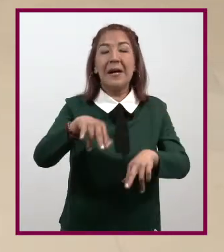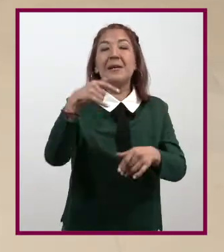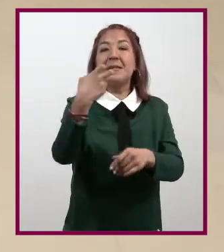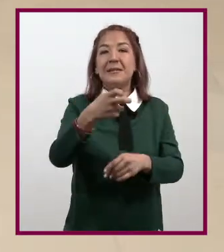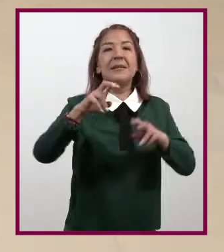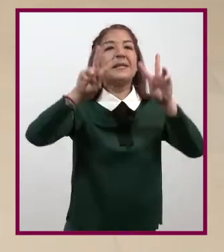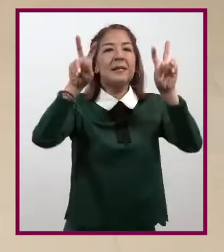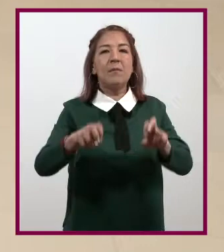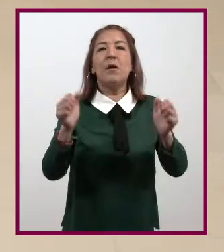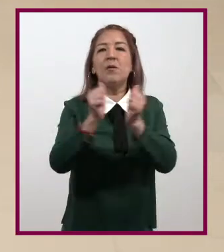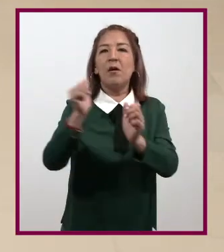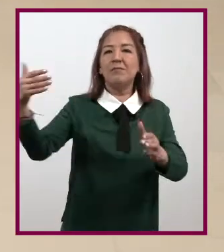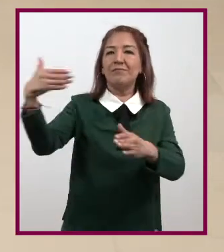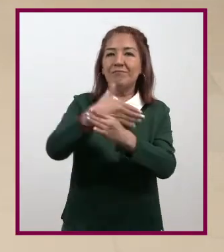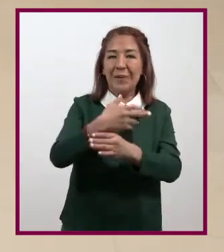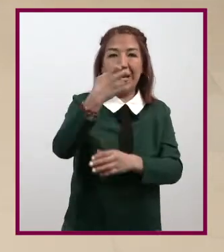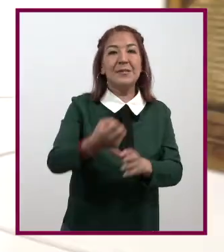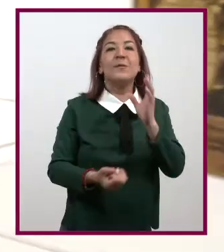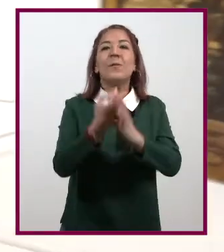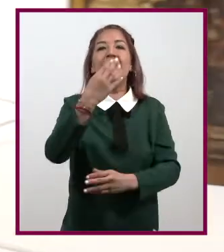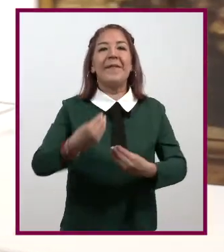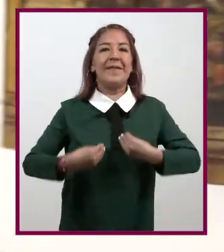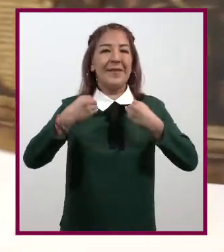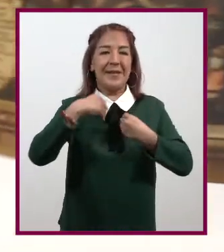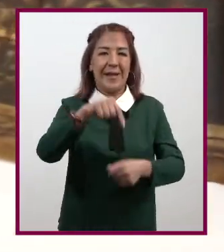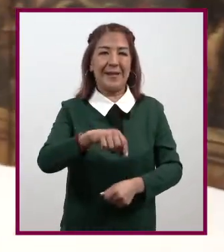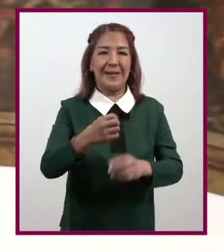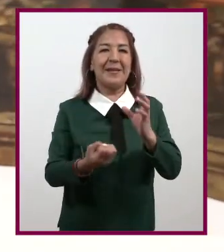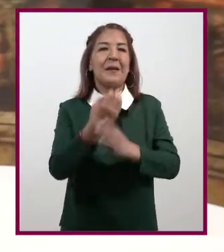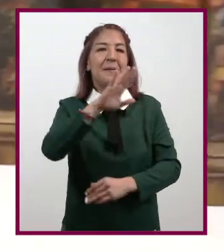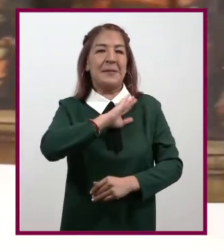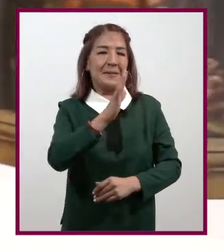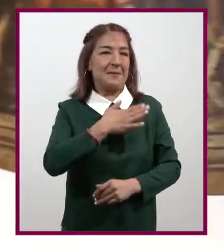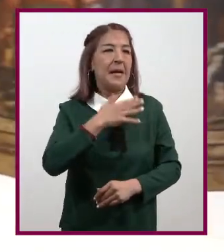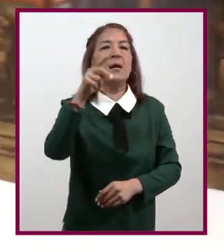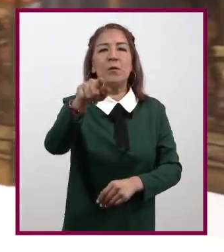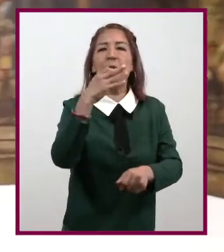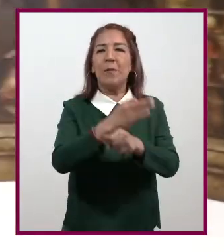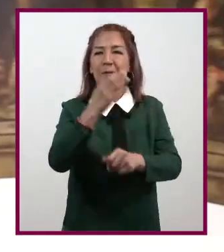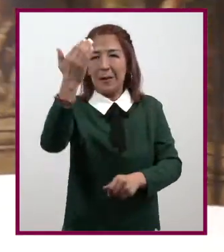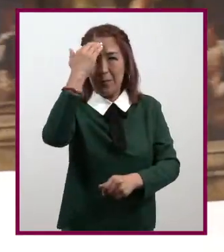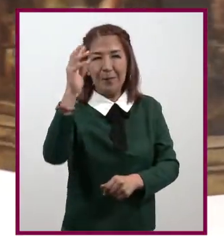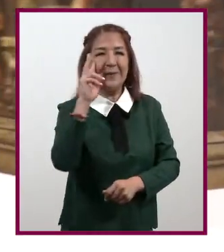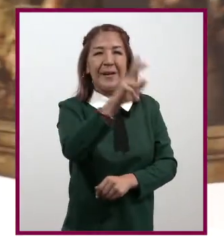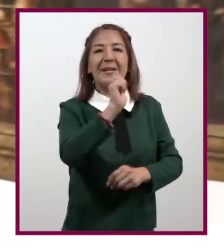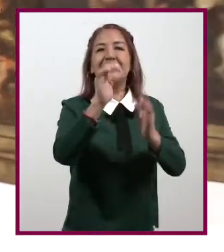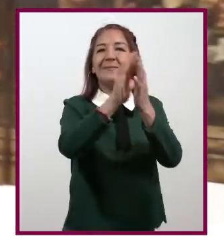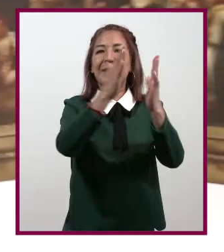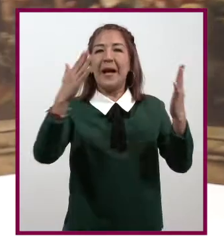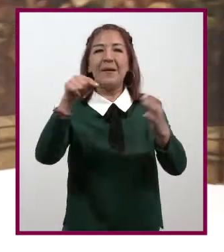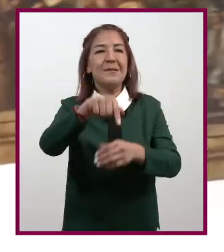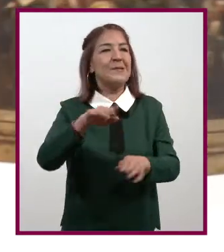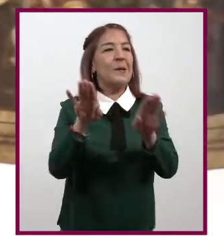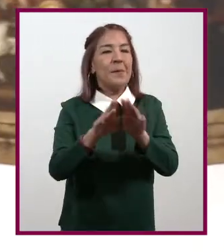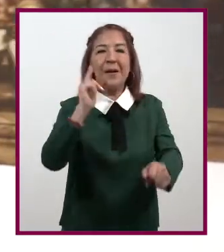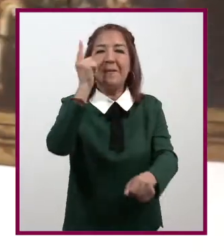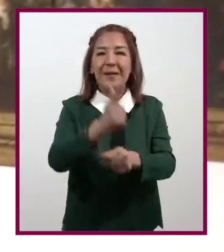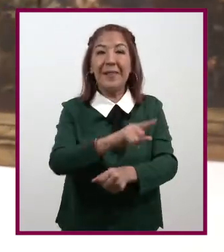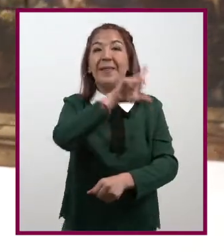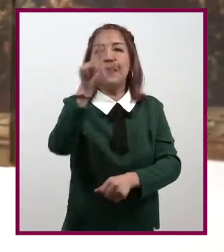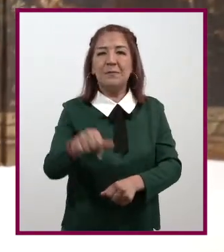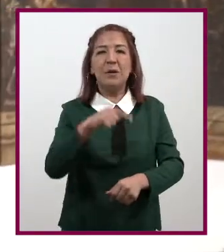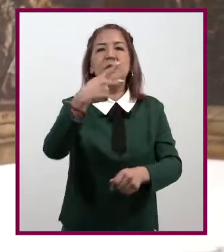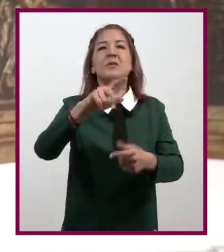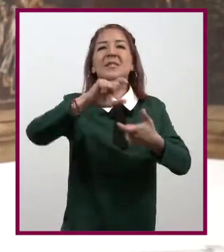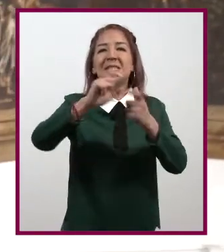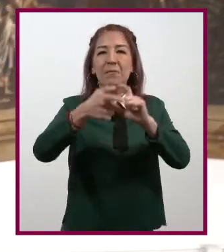costumbristas relacionados a la vida en la Nueva España. Les propongo que vayamos a conocer de cerca el biombo de la conquista, para descubrir los